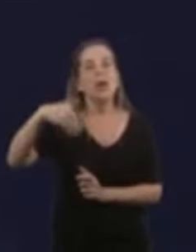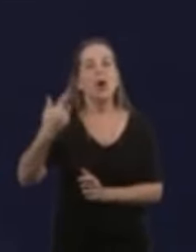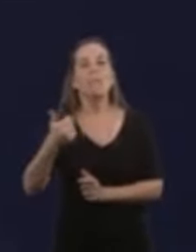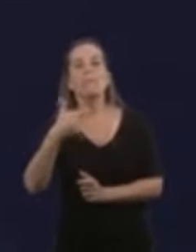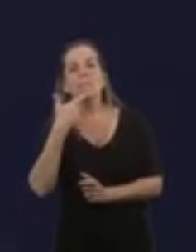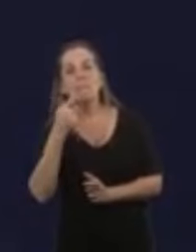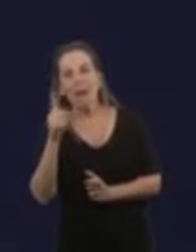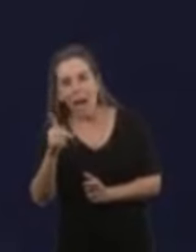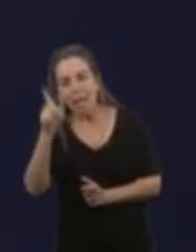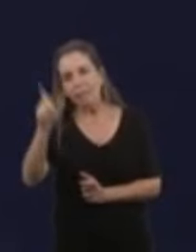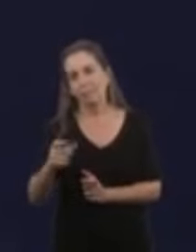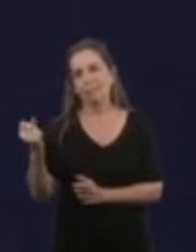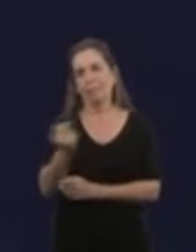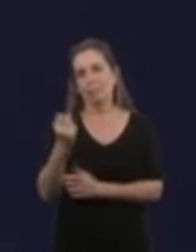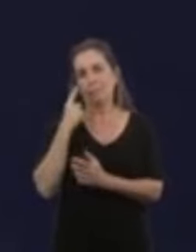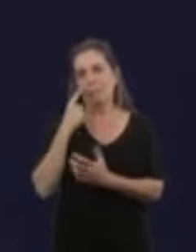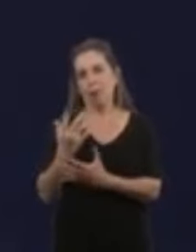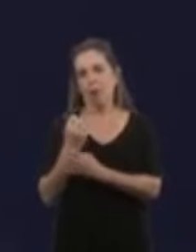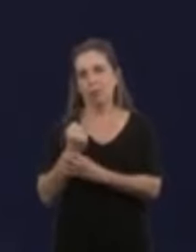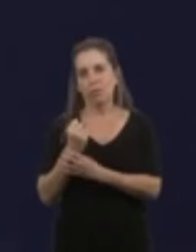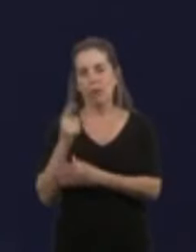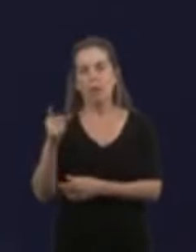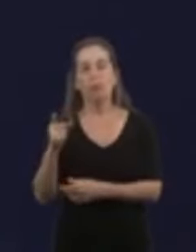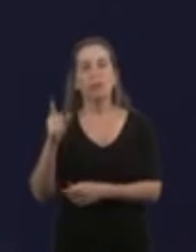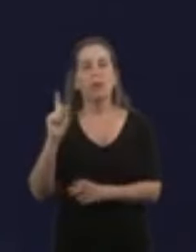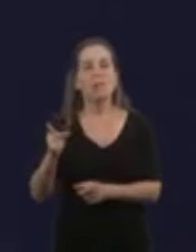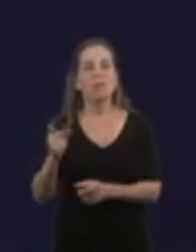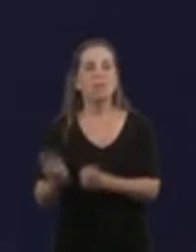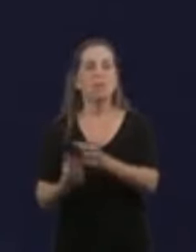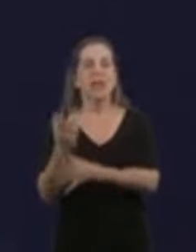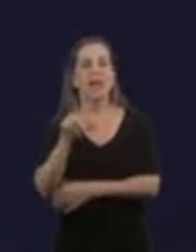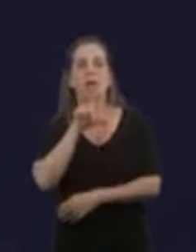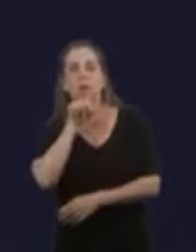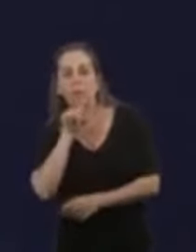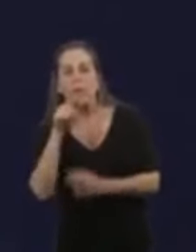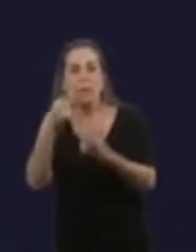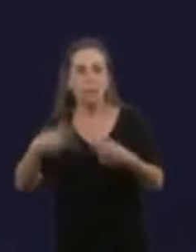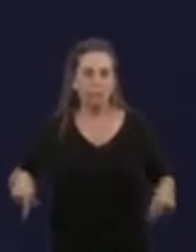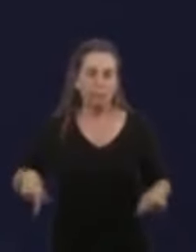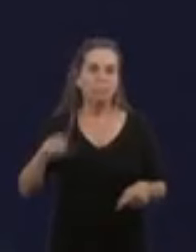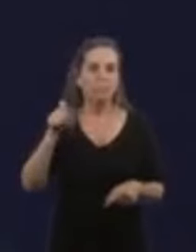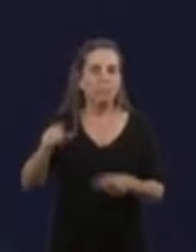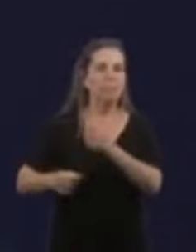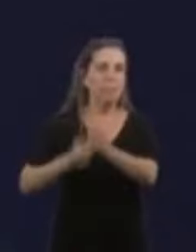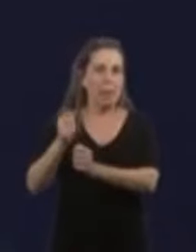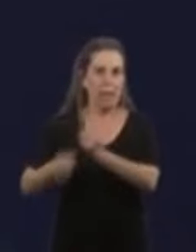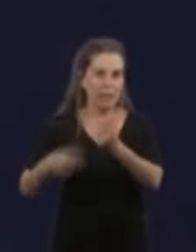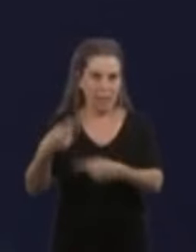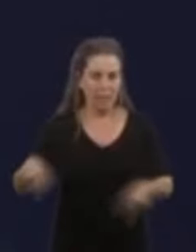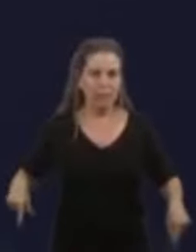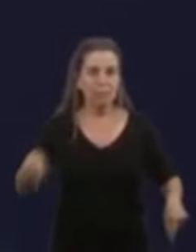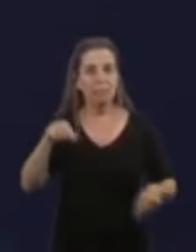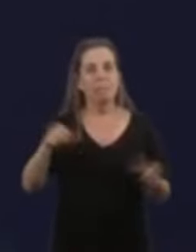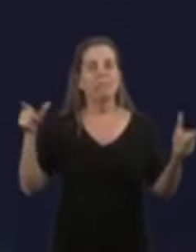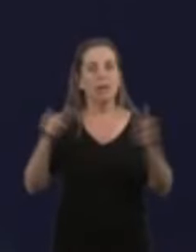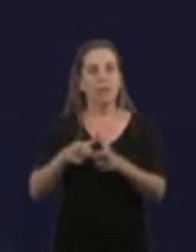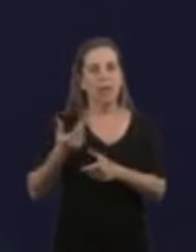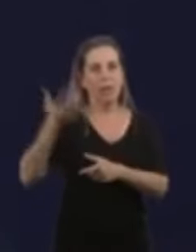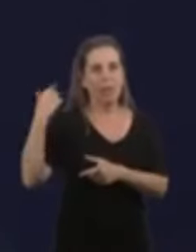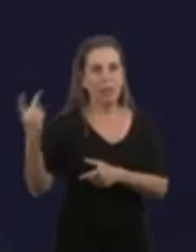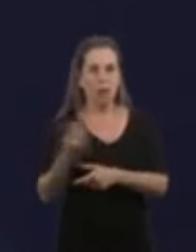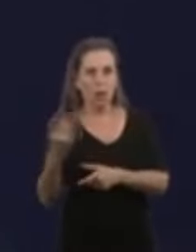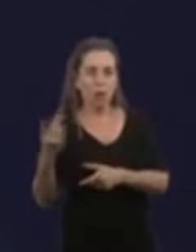x ex Twitter y otras y otras empresas más eh Durante este encuentro hablaron sobre el proceso